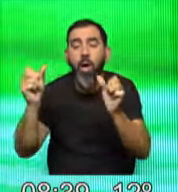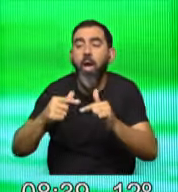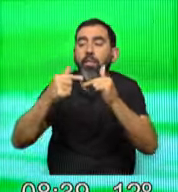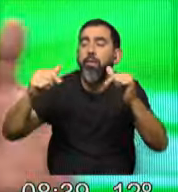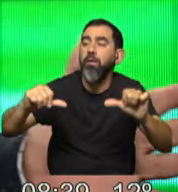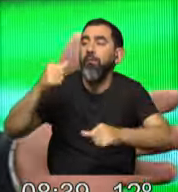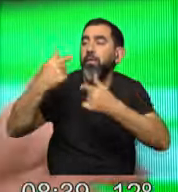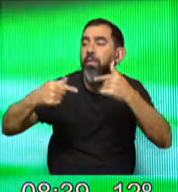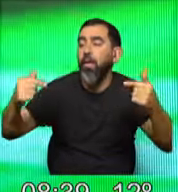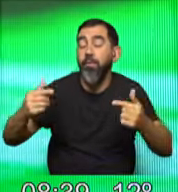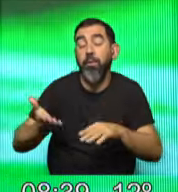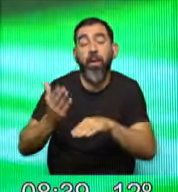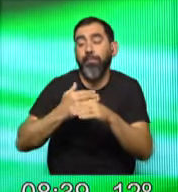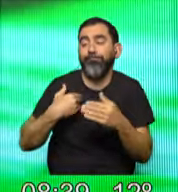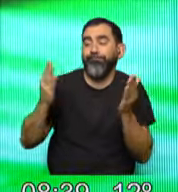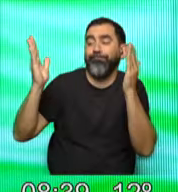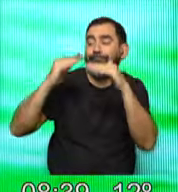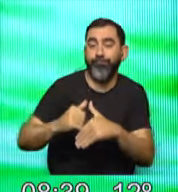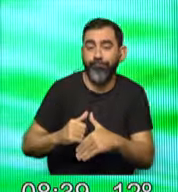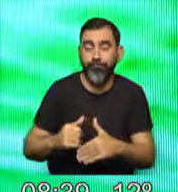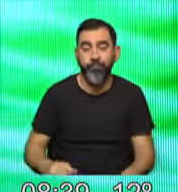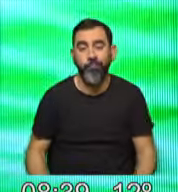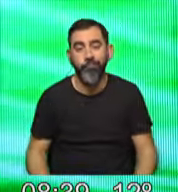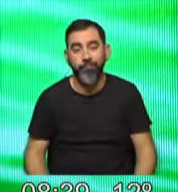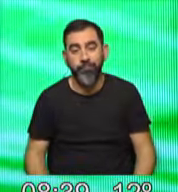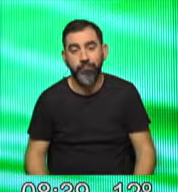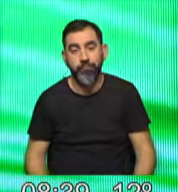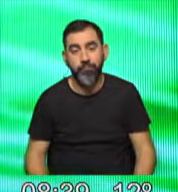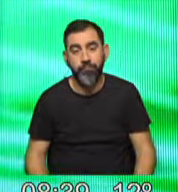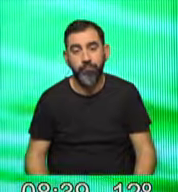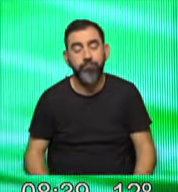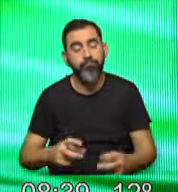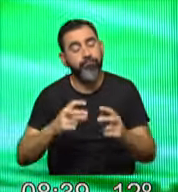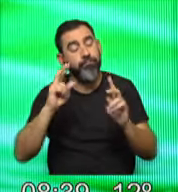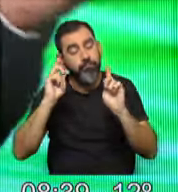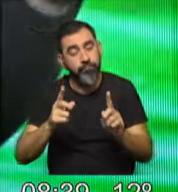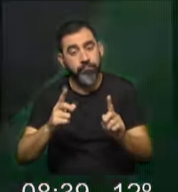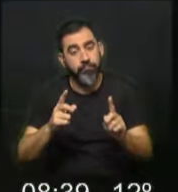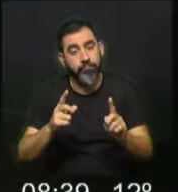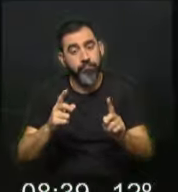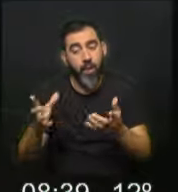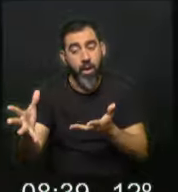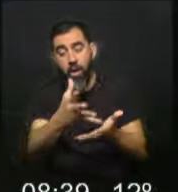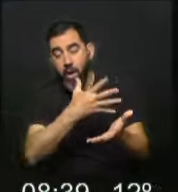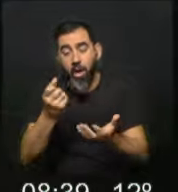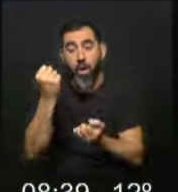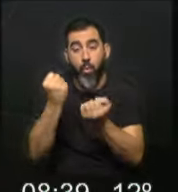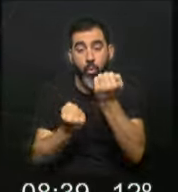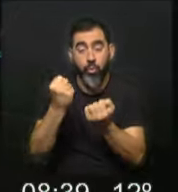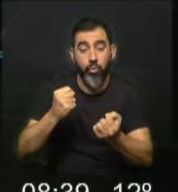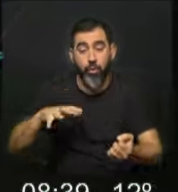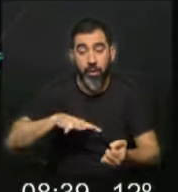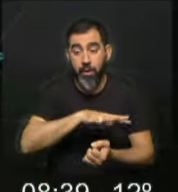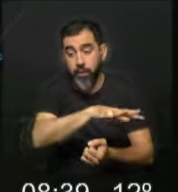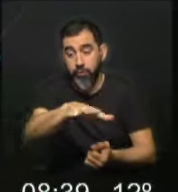de la vida que de repente en otro momento tú no pudiste hacer este está bien desconectar El lucro Financiero que esta sociedad